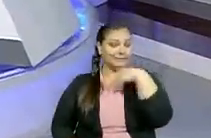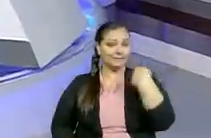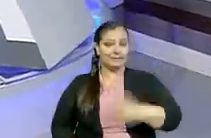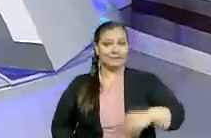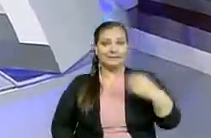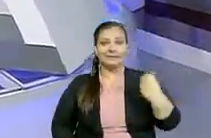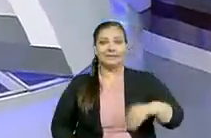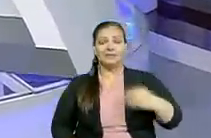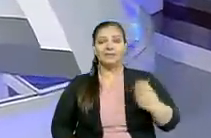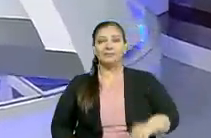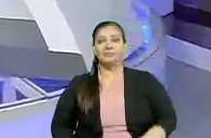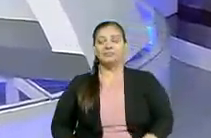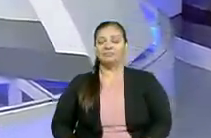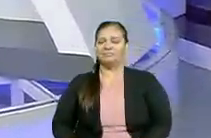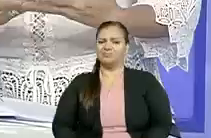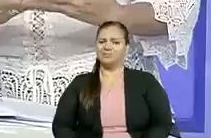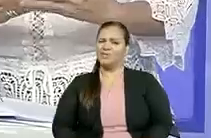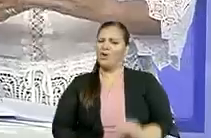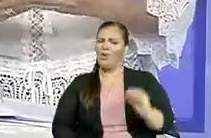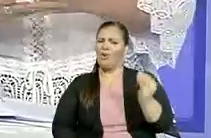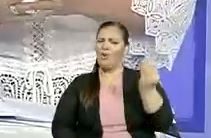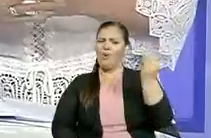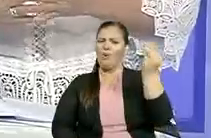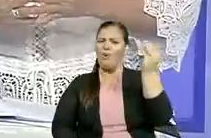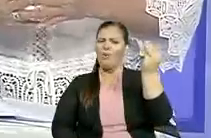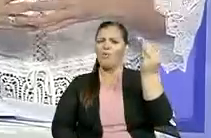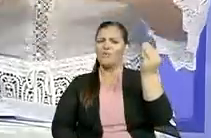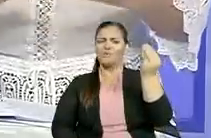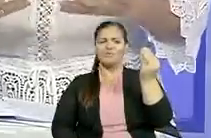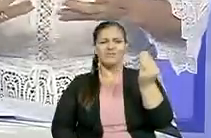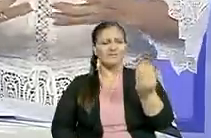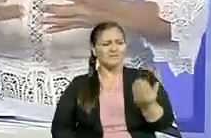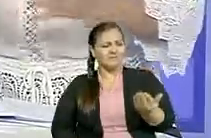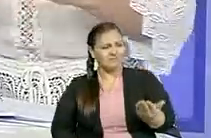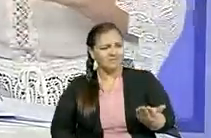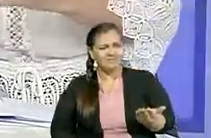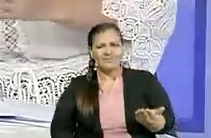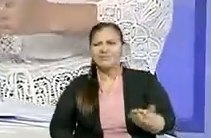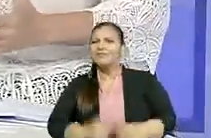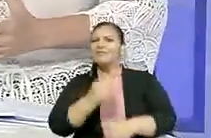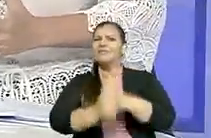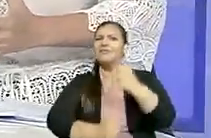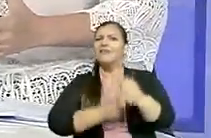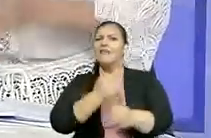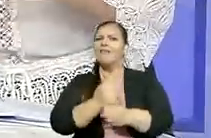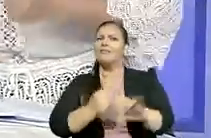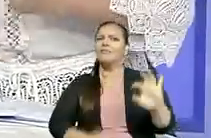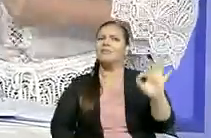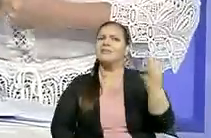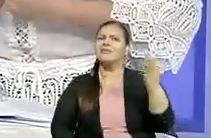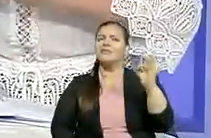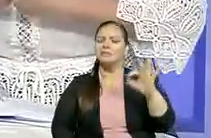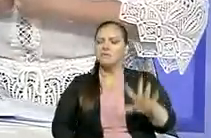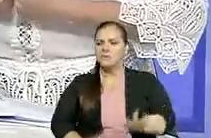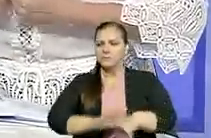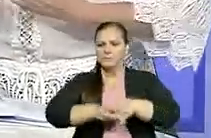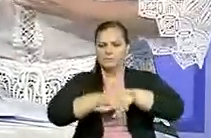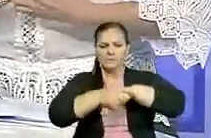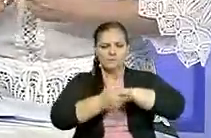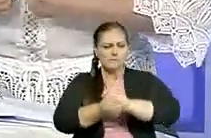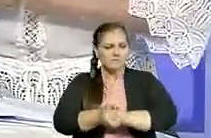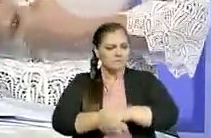Bárbaro, terrible, mi querido José Luis, te das cuenta, tú todavía me cuesta creer que una jovencita de